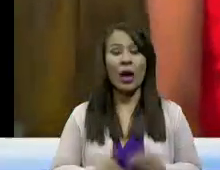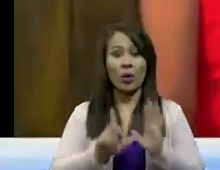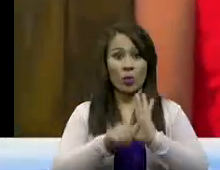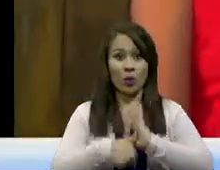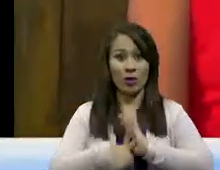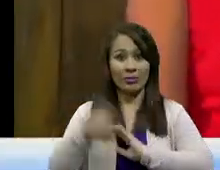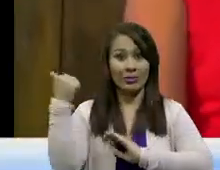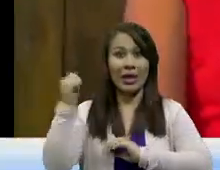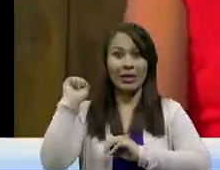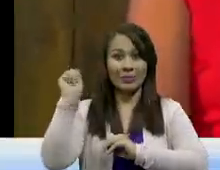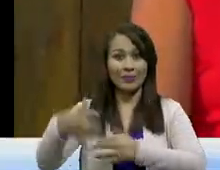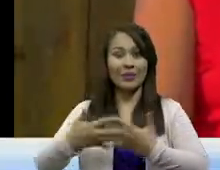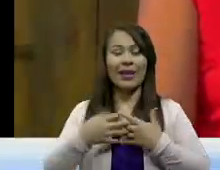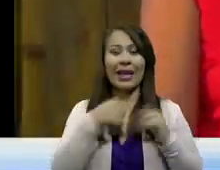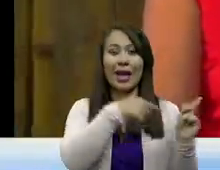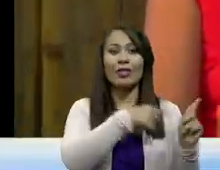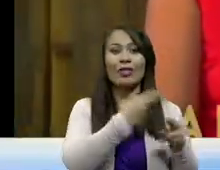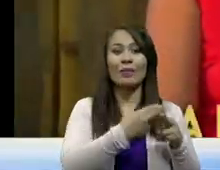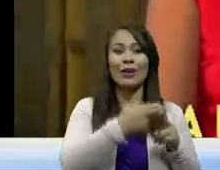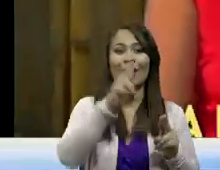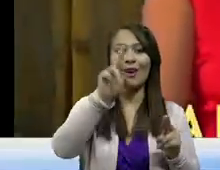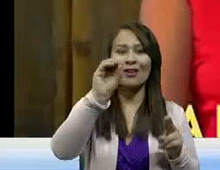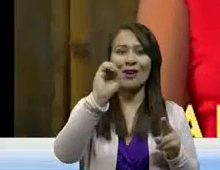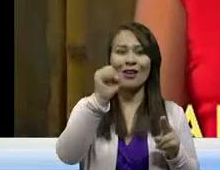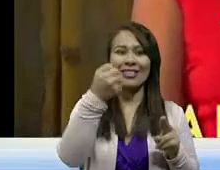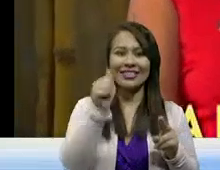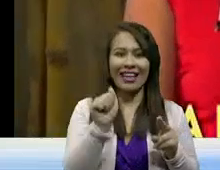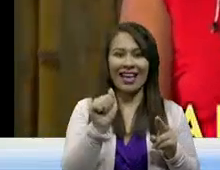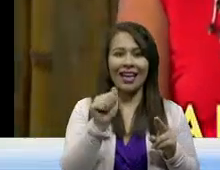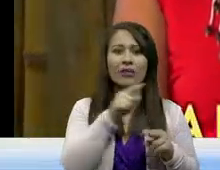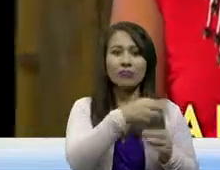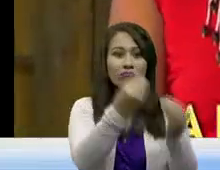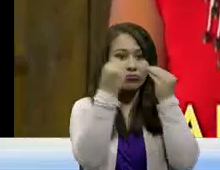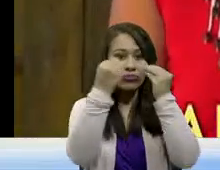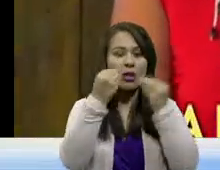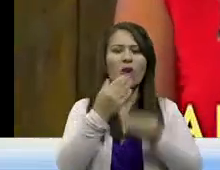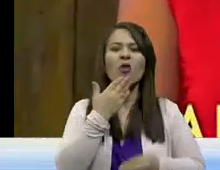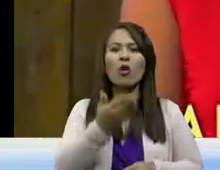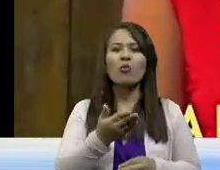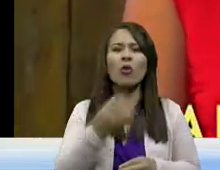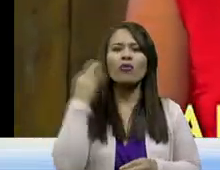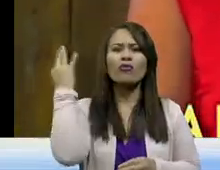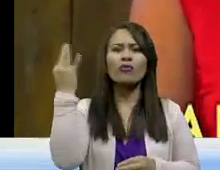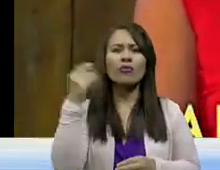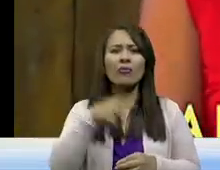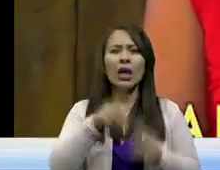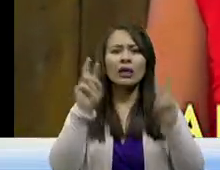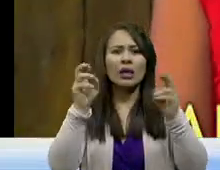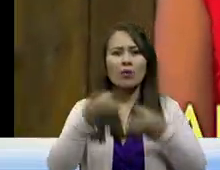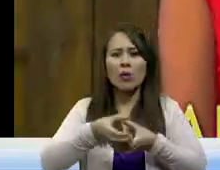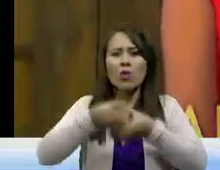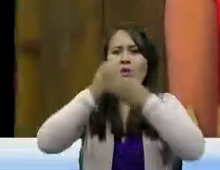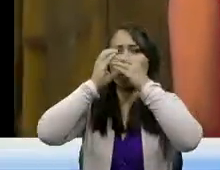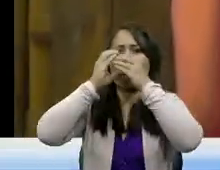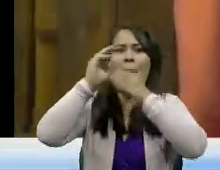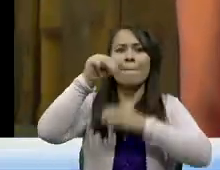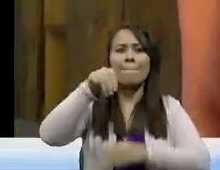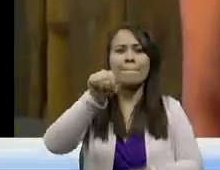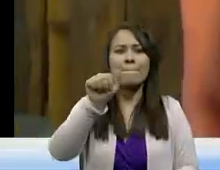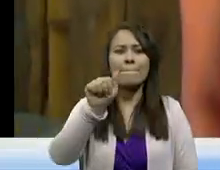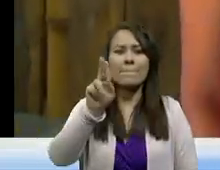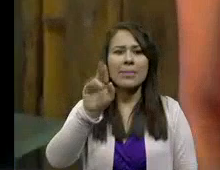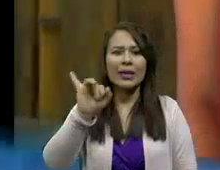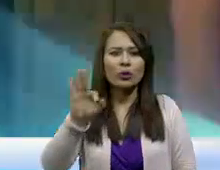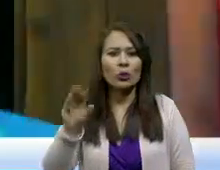Se realizó la pesca y ya estamos junto a Rosita, quien nos va a enseñar a preparar el tan popular maito, más conocido como ayampaco.